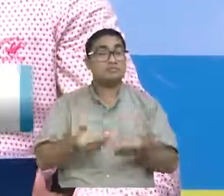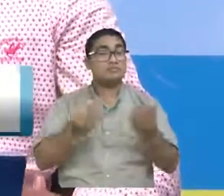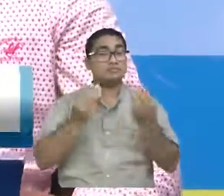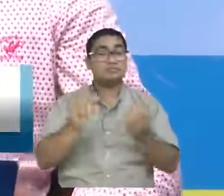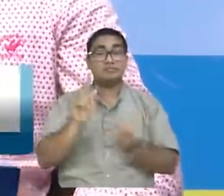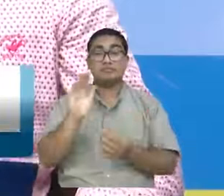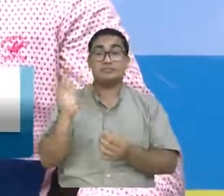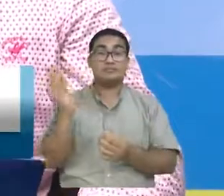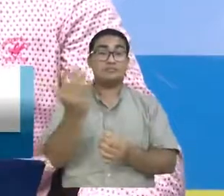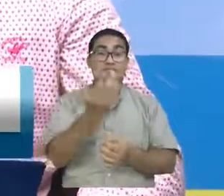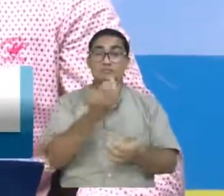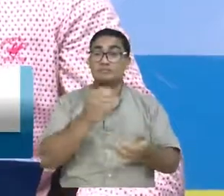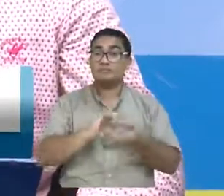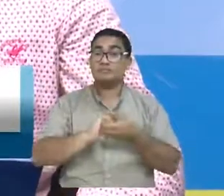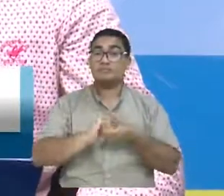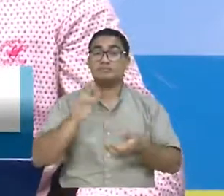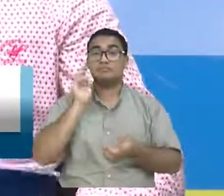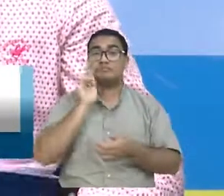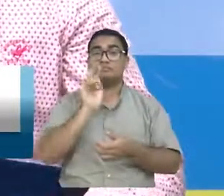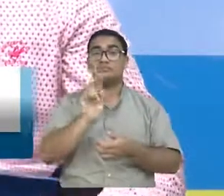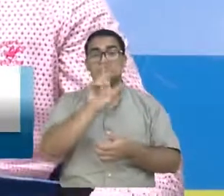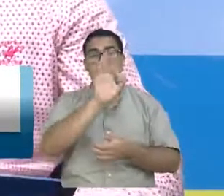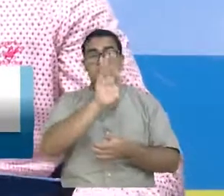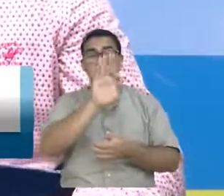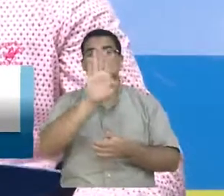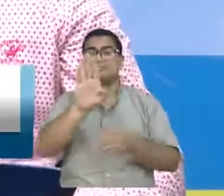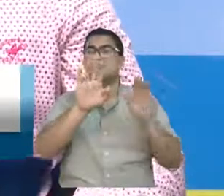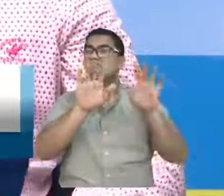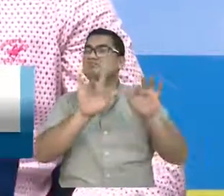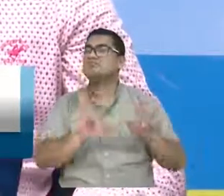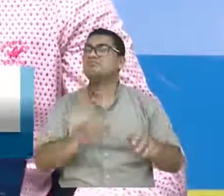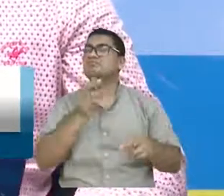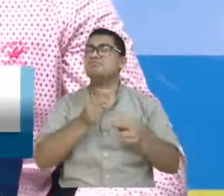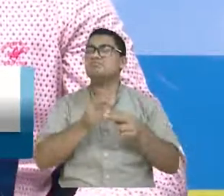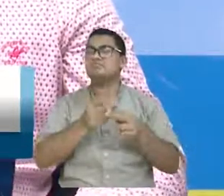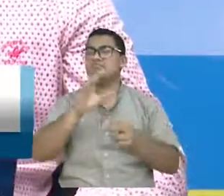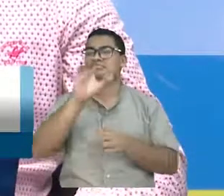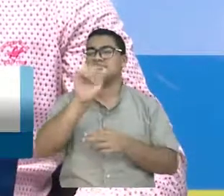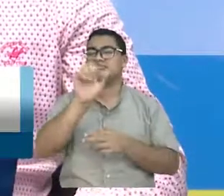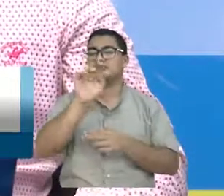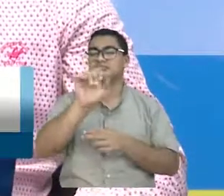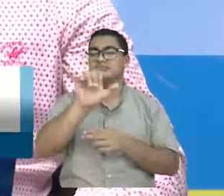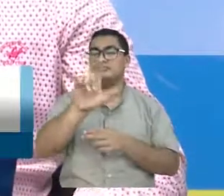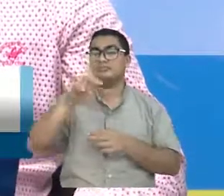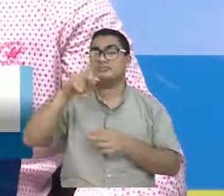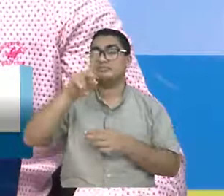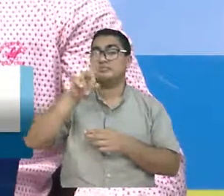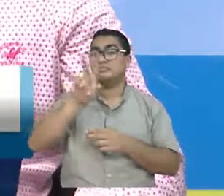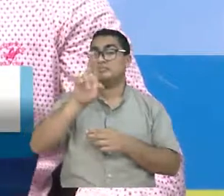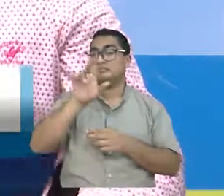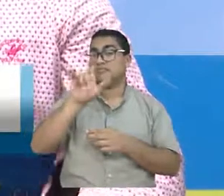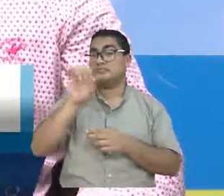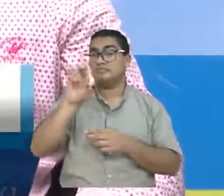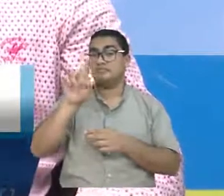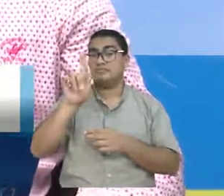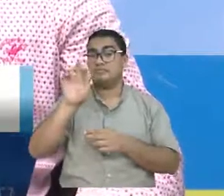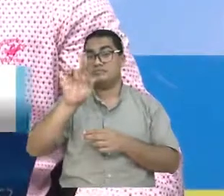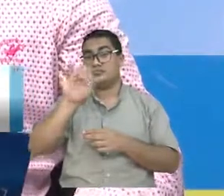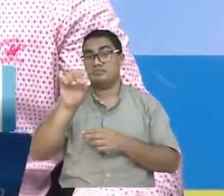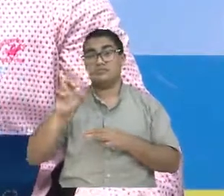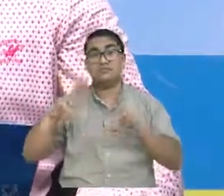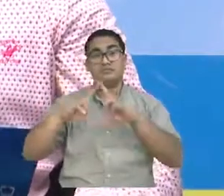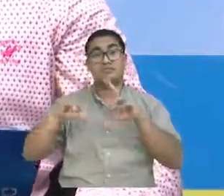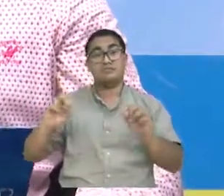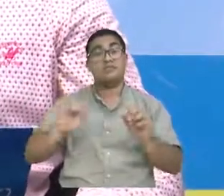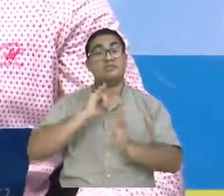que nos ven en la red social de Facebook. Aparecemos ahí como Canal Parlamentario Nicaragua, también a quienes nos ven en YouTube. En esta